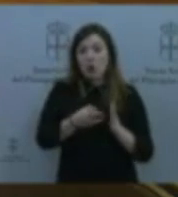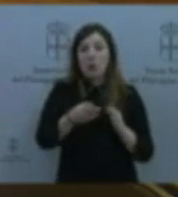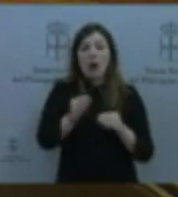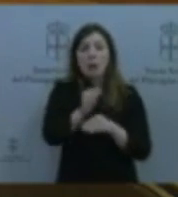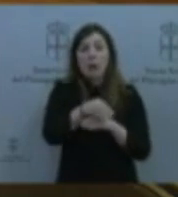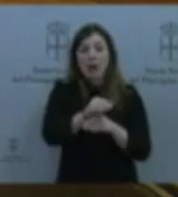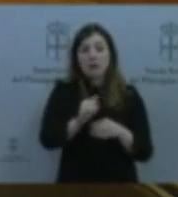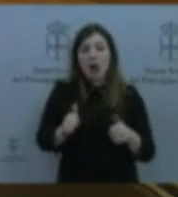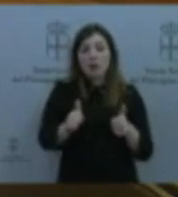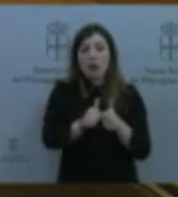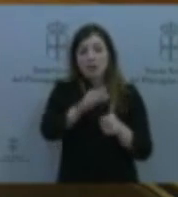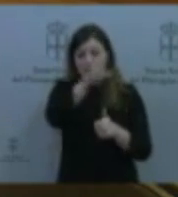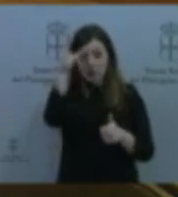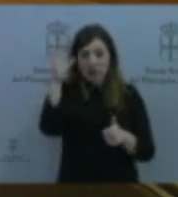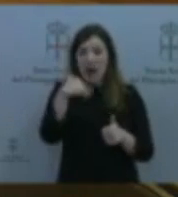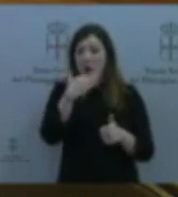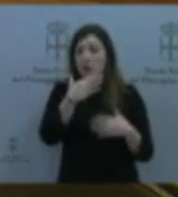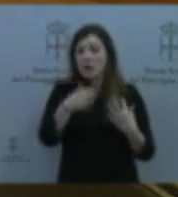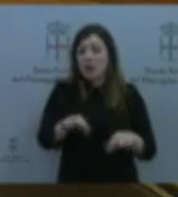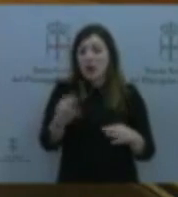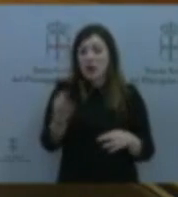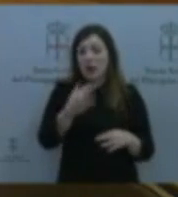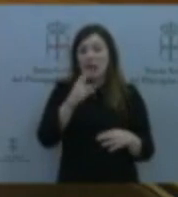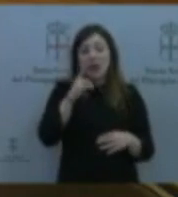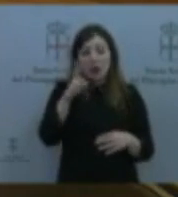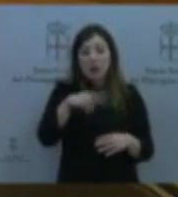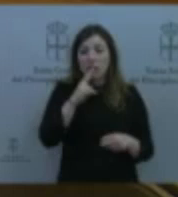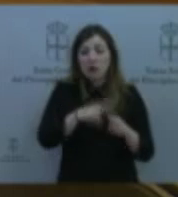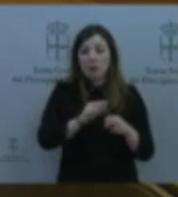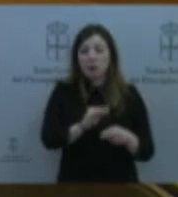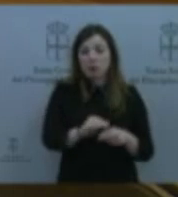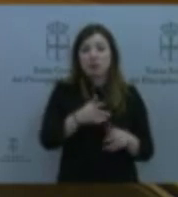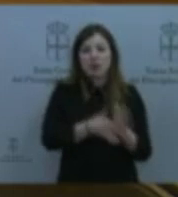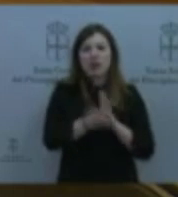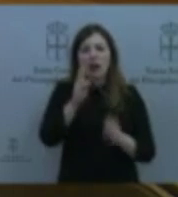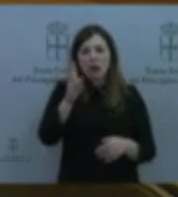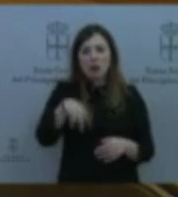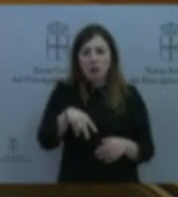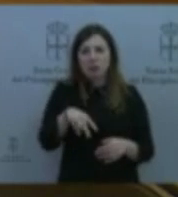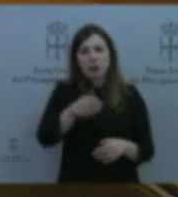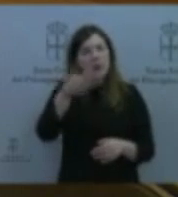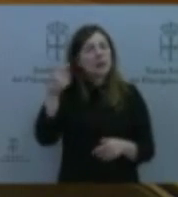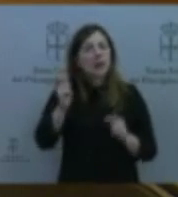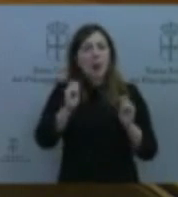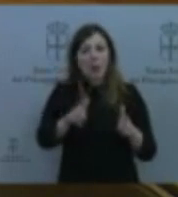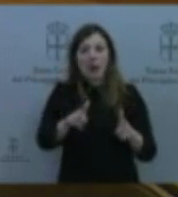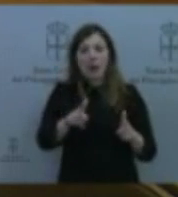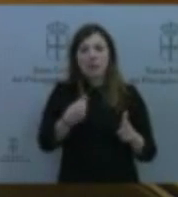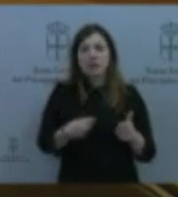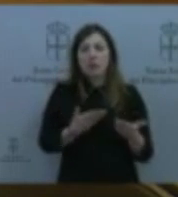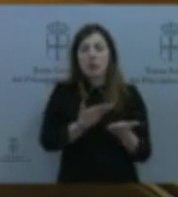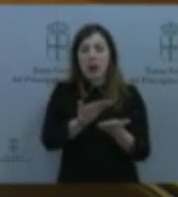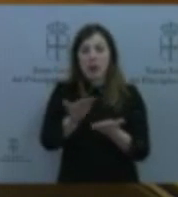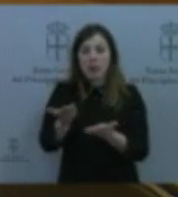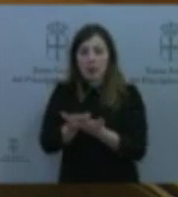reconocer el nome ya hay un reconocimiento de dignidad que demanda este colectivo y que pueda actualizar las